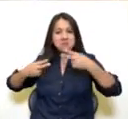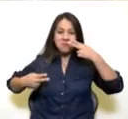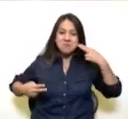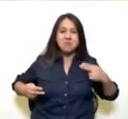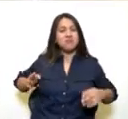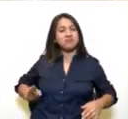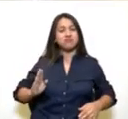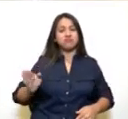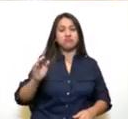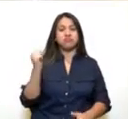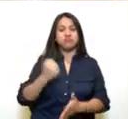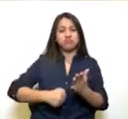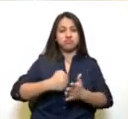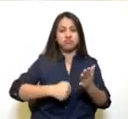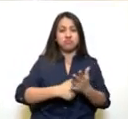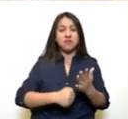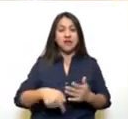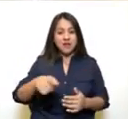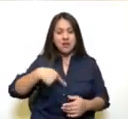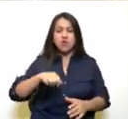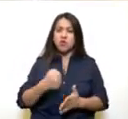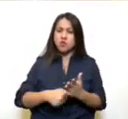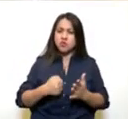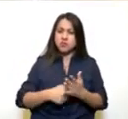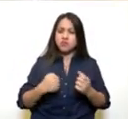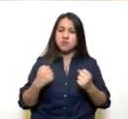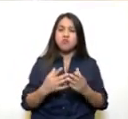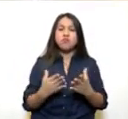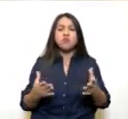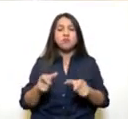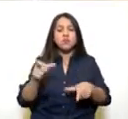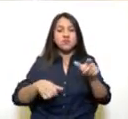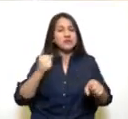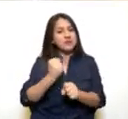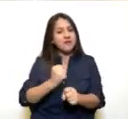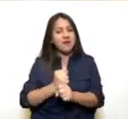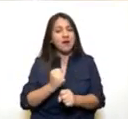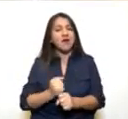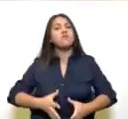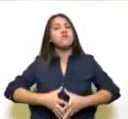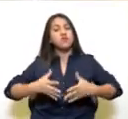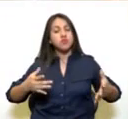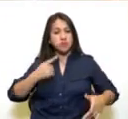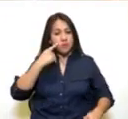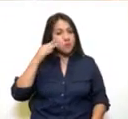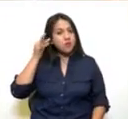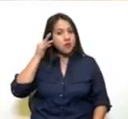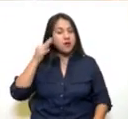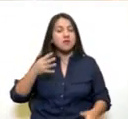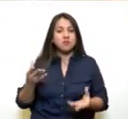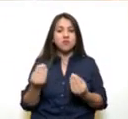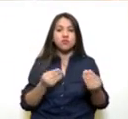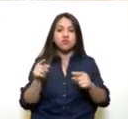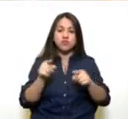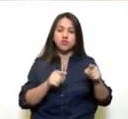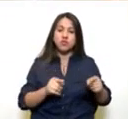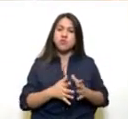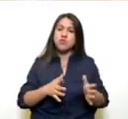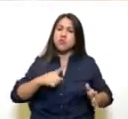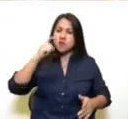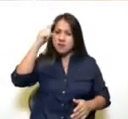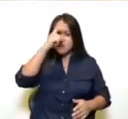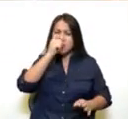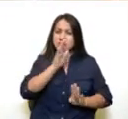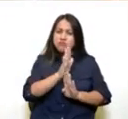tienen muchos méritos son muy trabajadores y trabajadoras' cuesta mucho salir